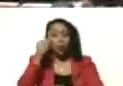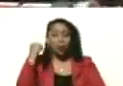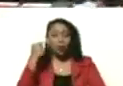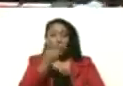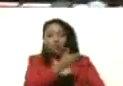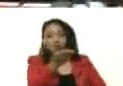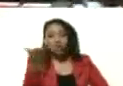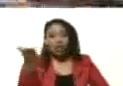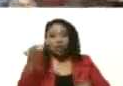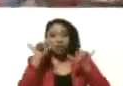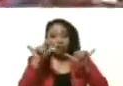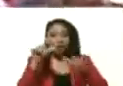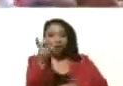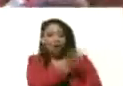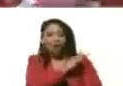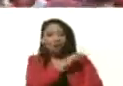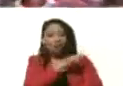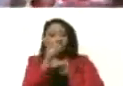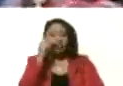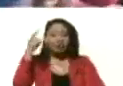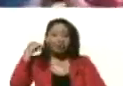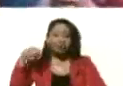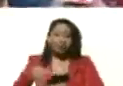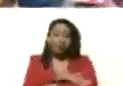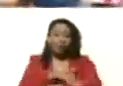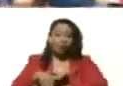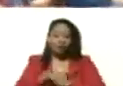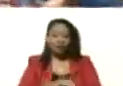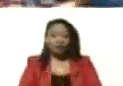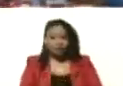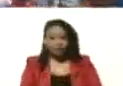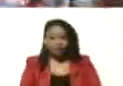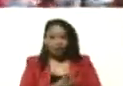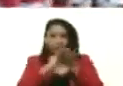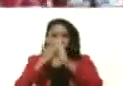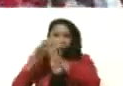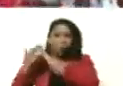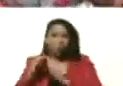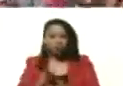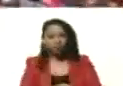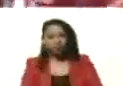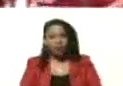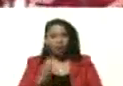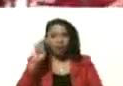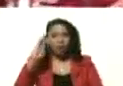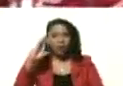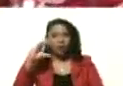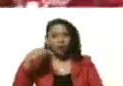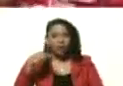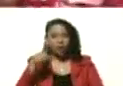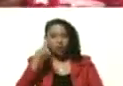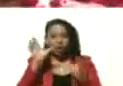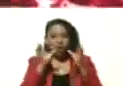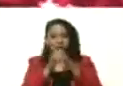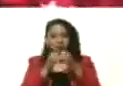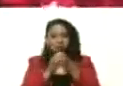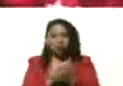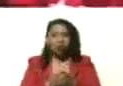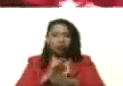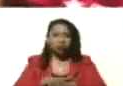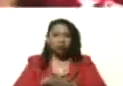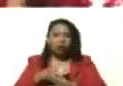sean jefes, jefas de calle, de comunidad, de VC y parte de un equipo.